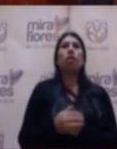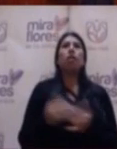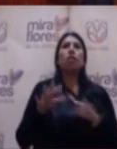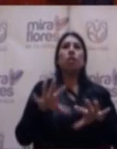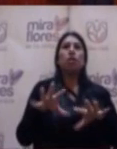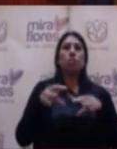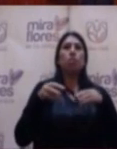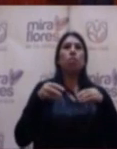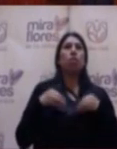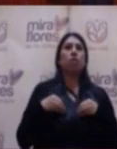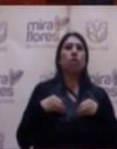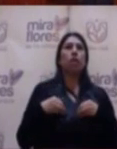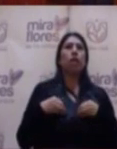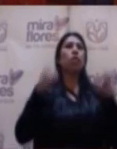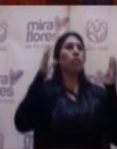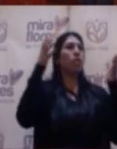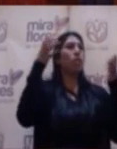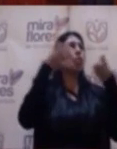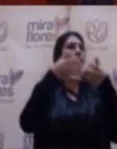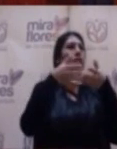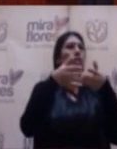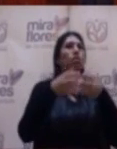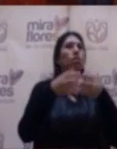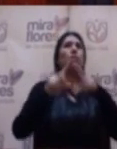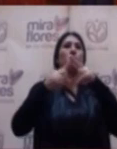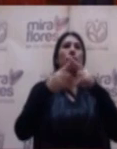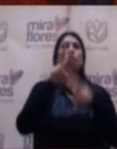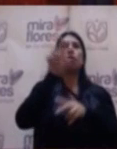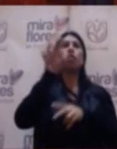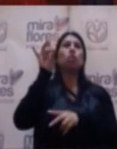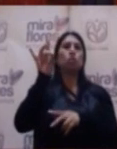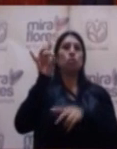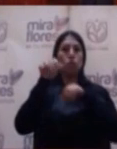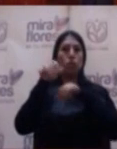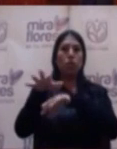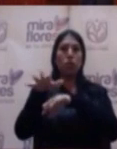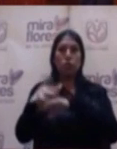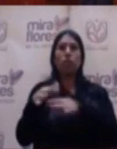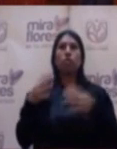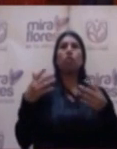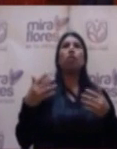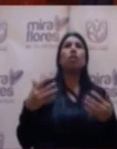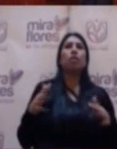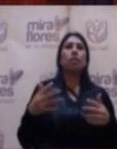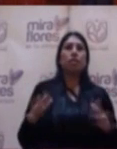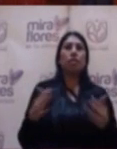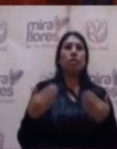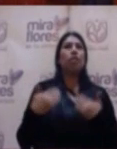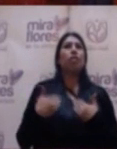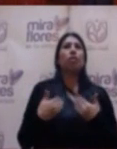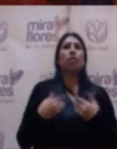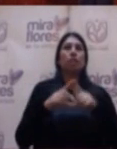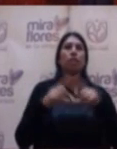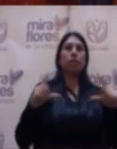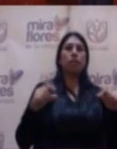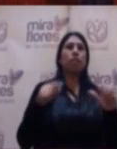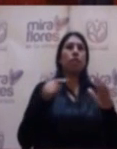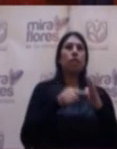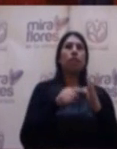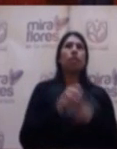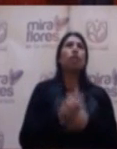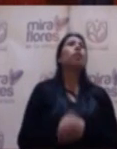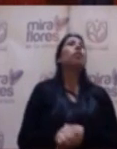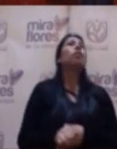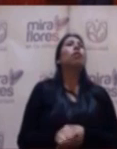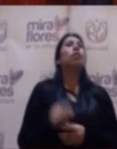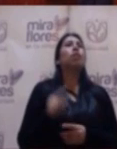congresal que va a comenzar a partir de 28 de julio, sin embargo ya tiene las credenciales, entonces la ley nos pide que,